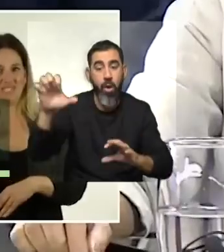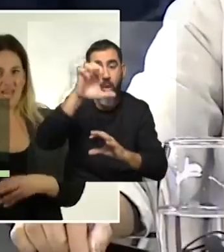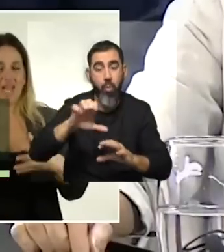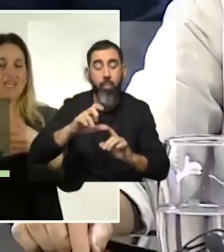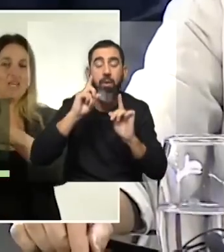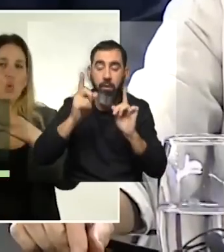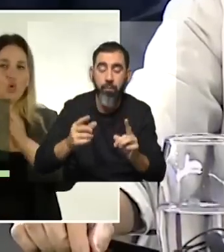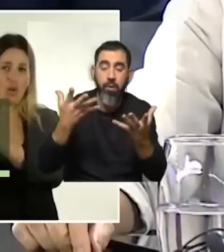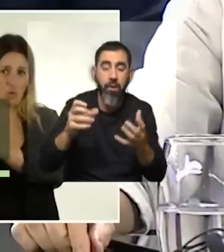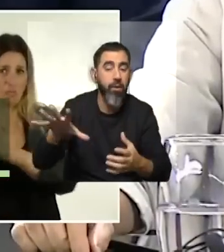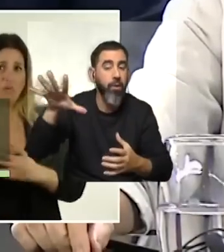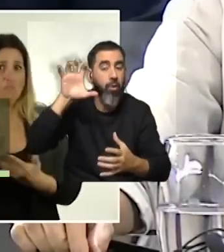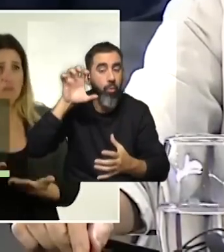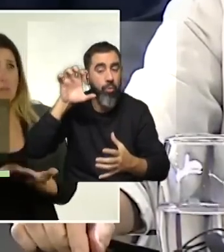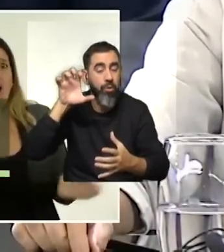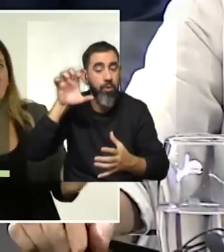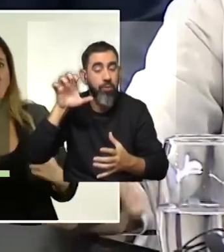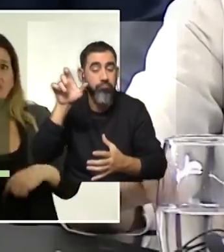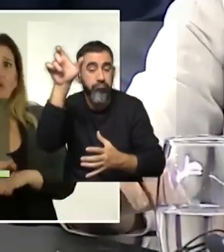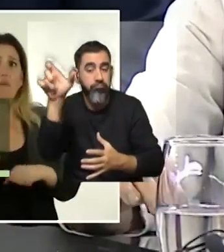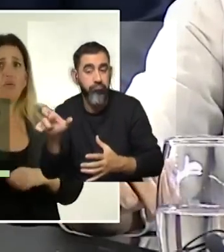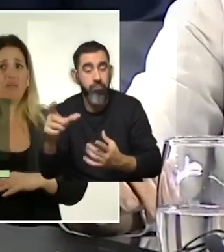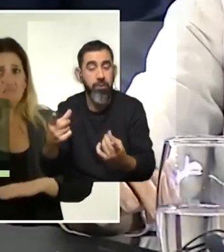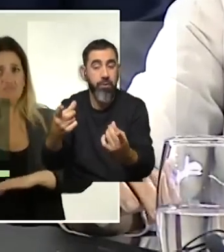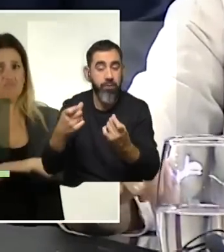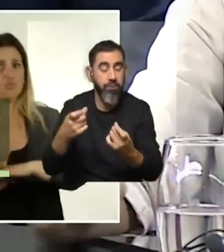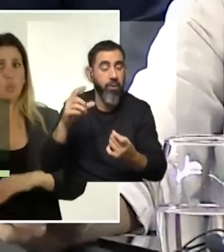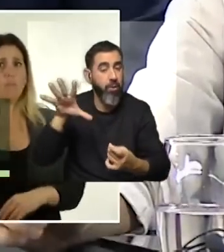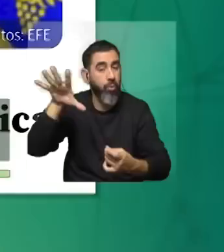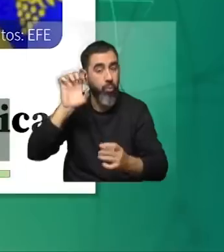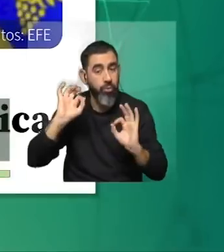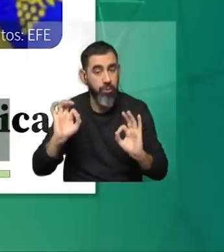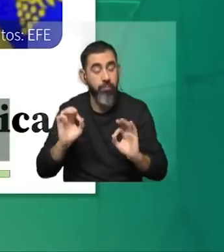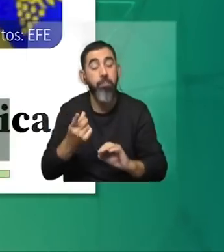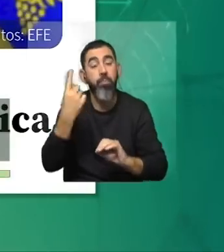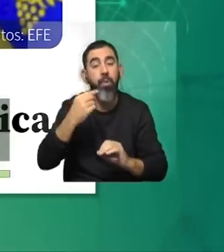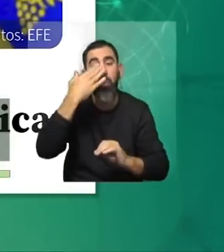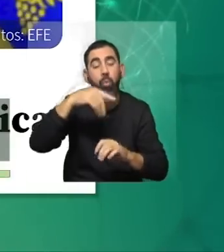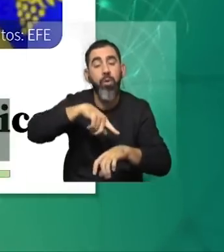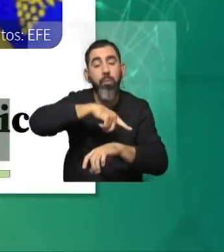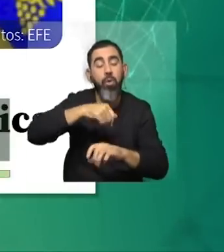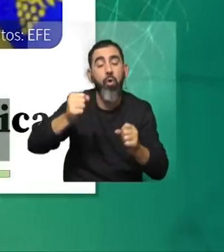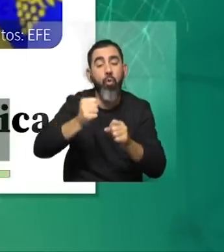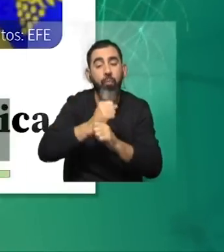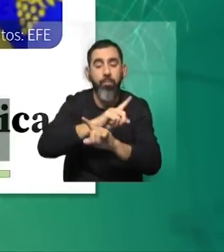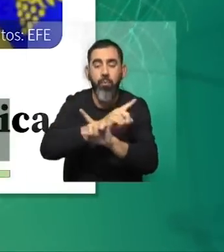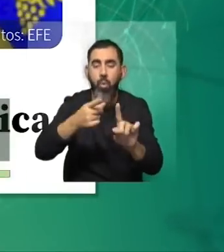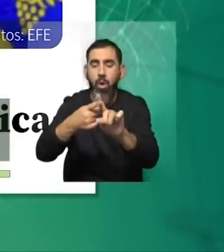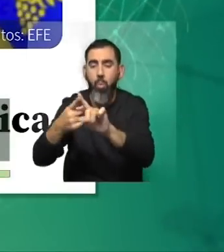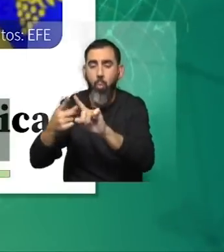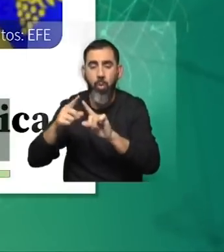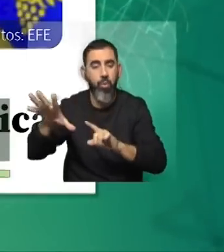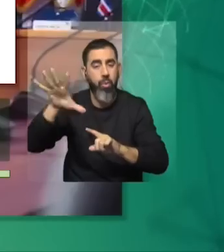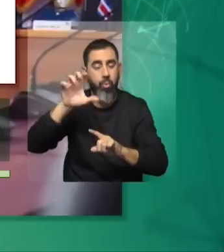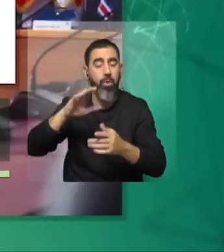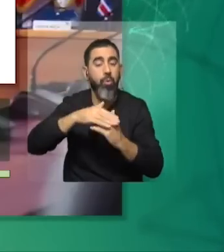también a escuchar una voz que necesita ser oída. Sin embargo, en las últimas horas se confirmó que no hay consenso para escucharlo